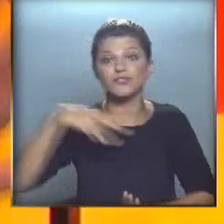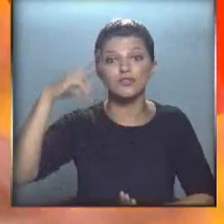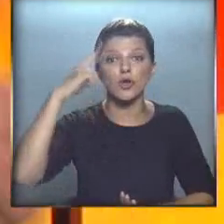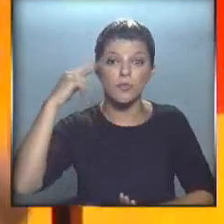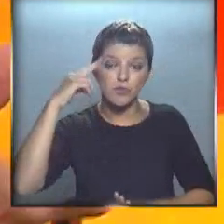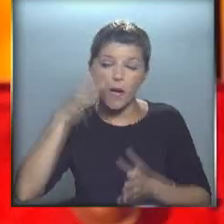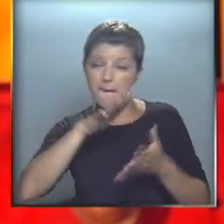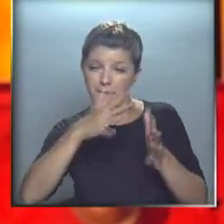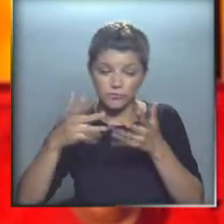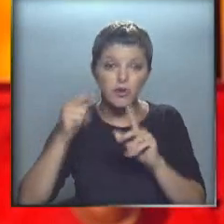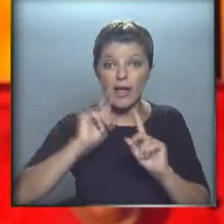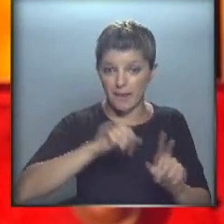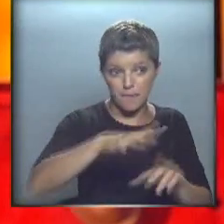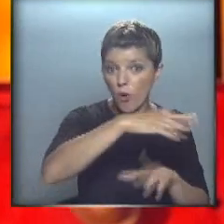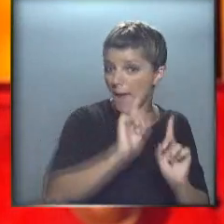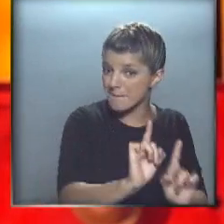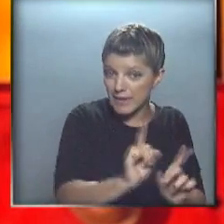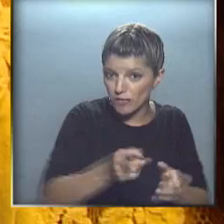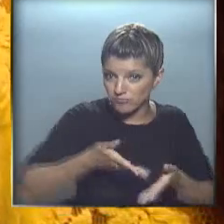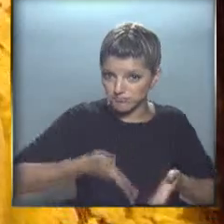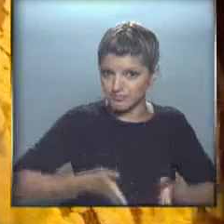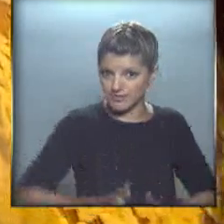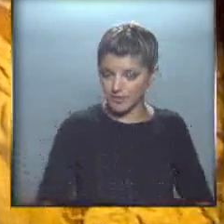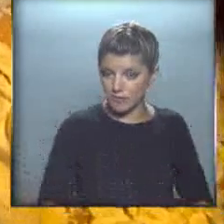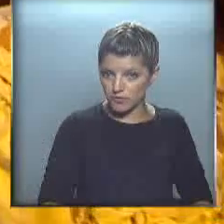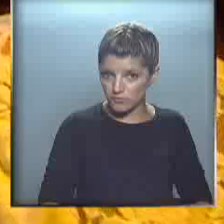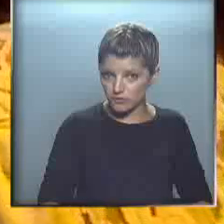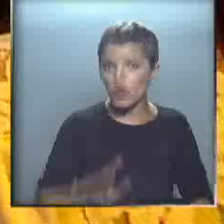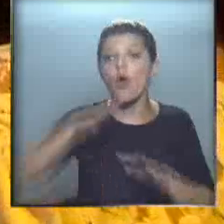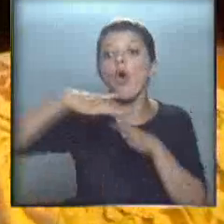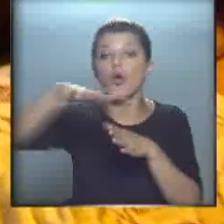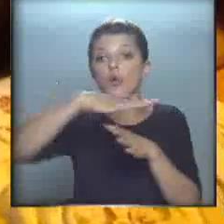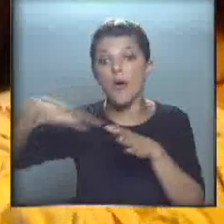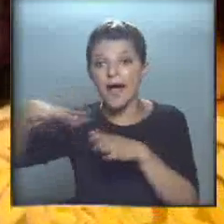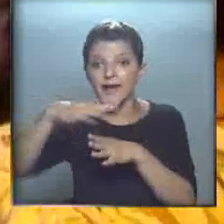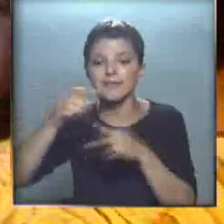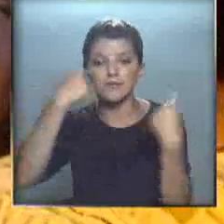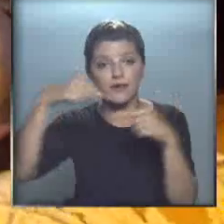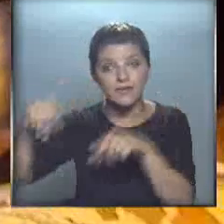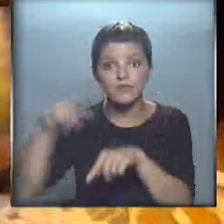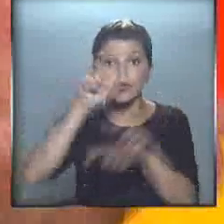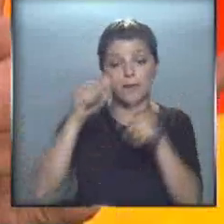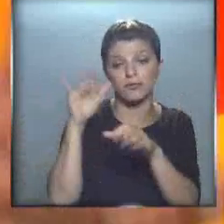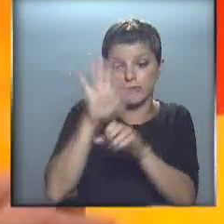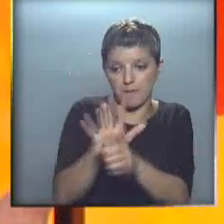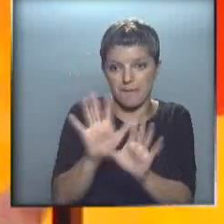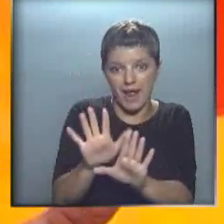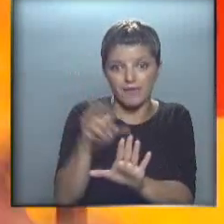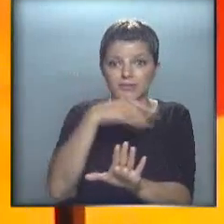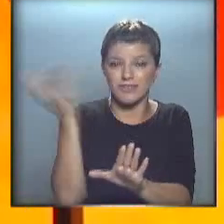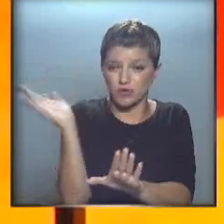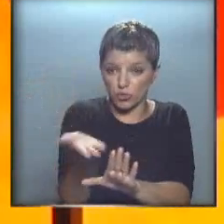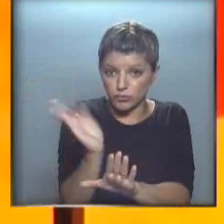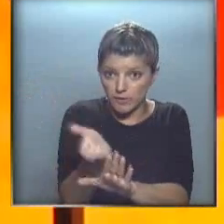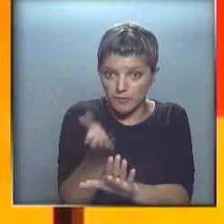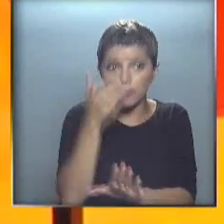menos, que también nacimos en ese contexto, de distintos centros clandestinos de detención, donde una vez que nacimos, los militares nos